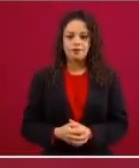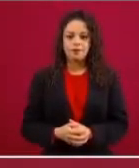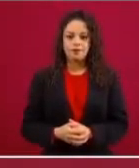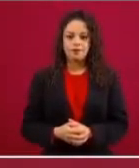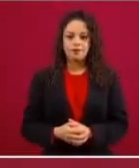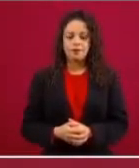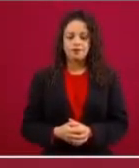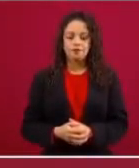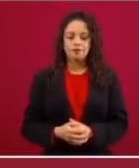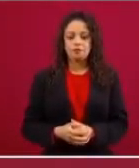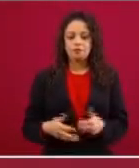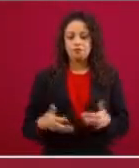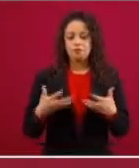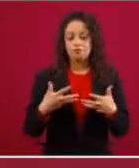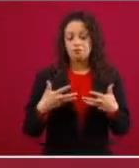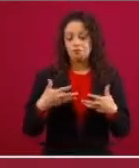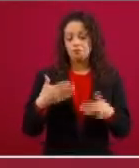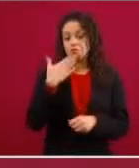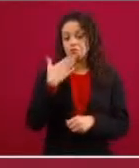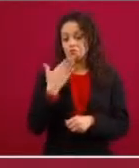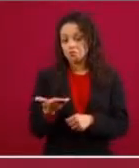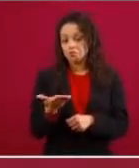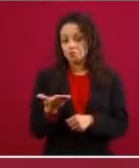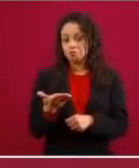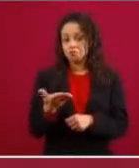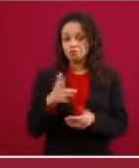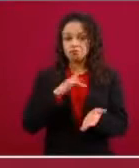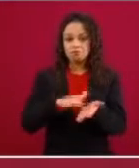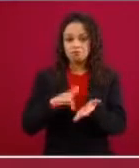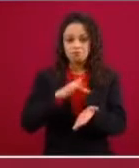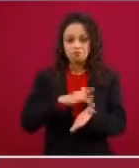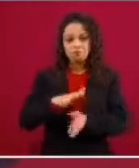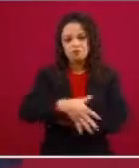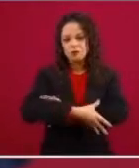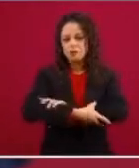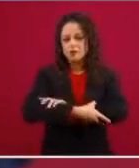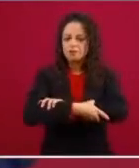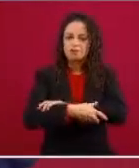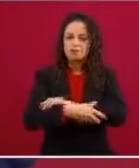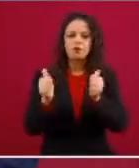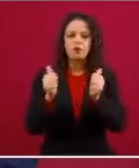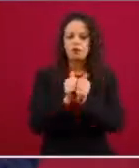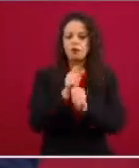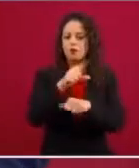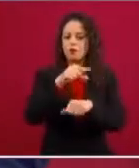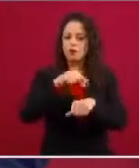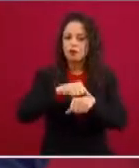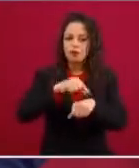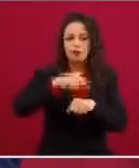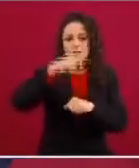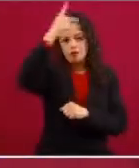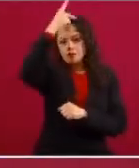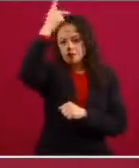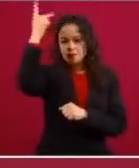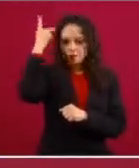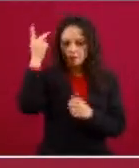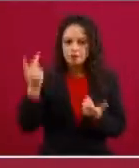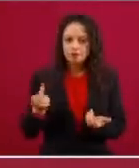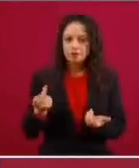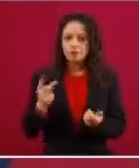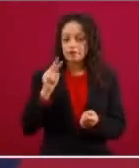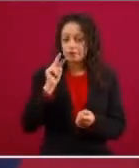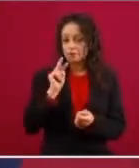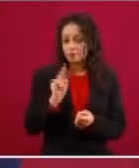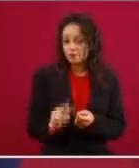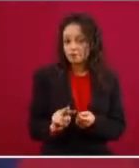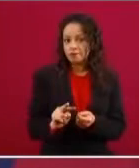solidaridad de las enfermeras, de los médicos, se han portado de